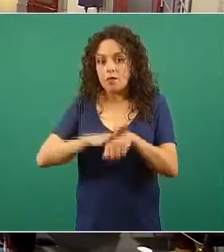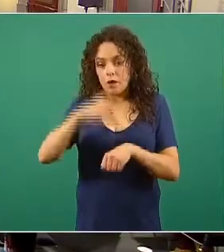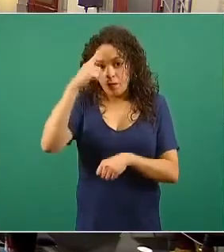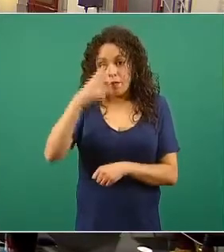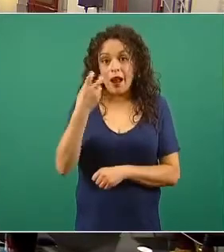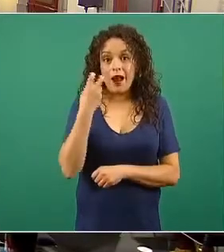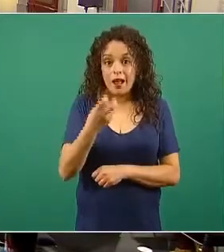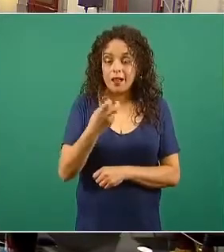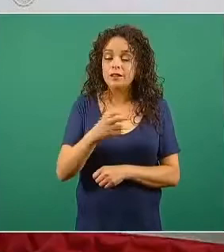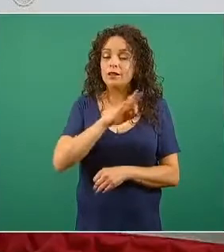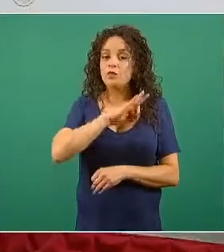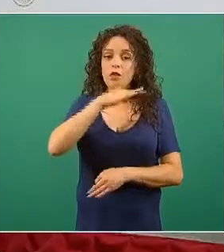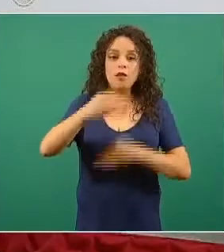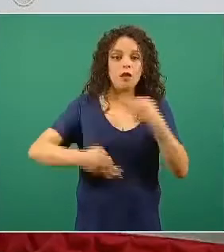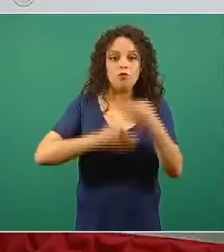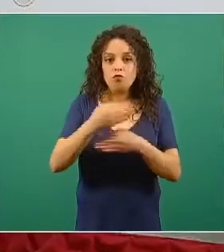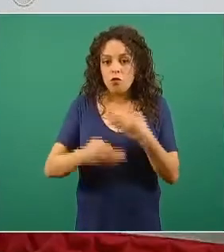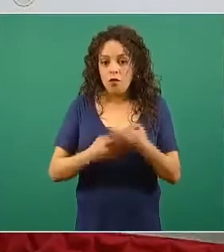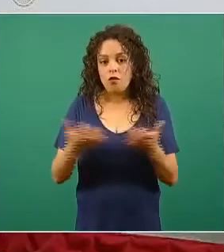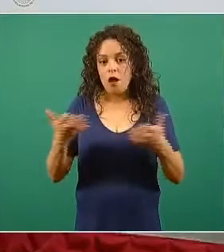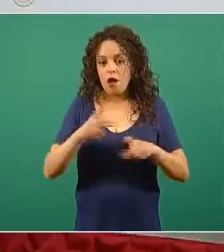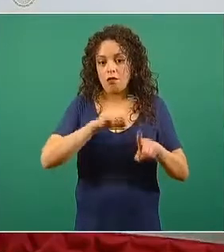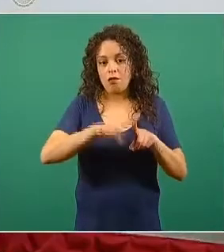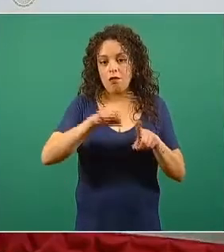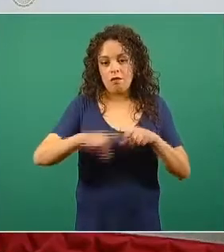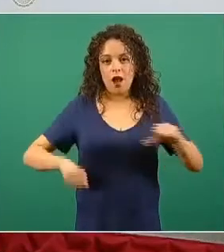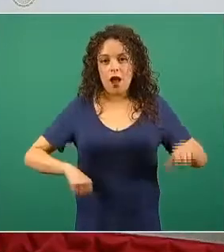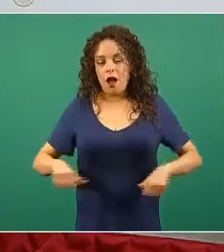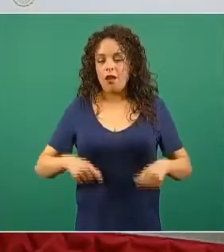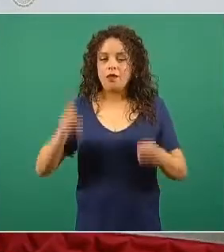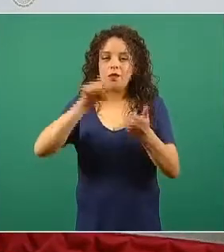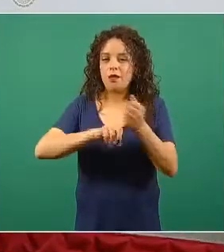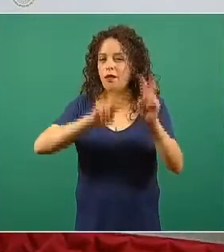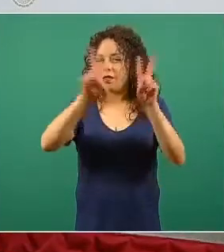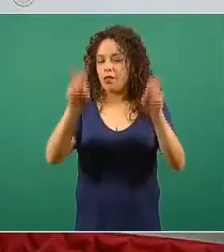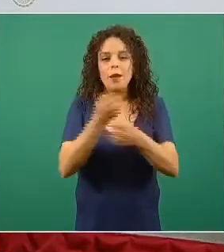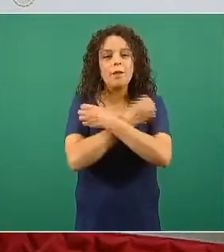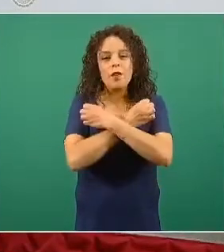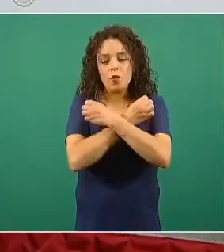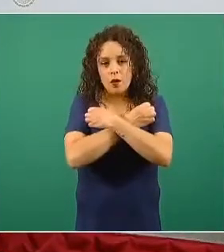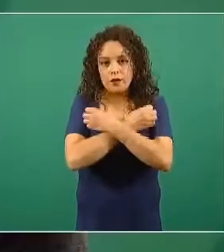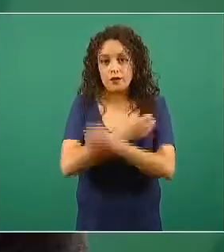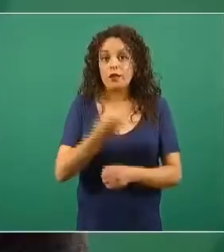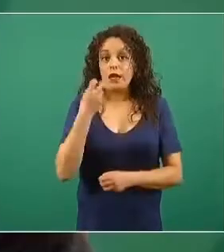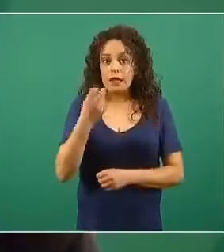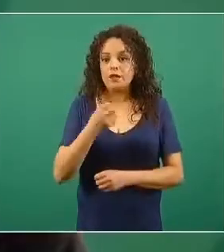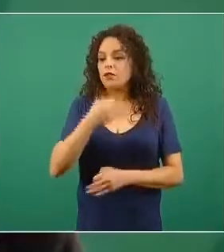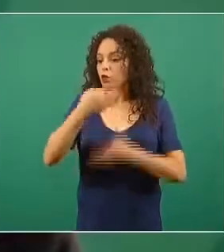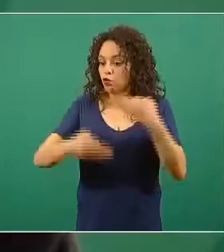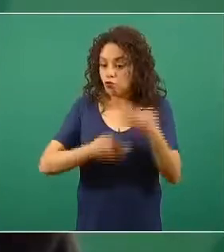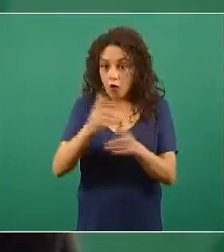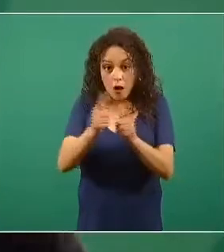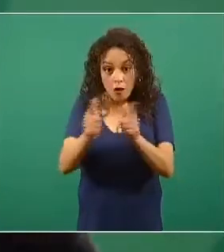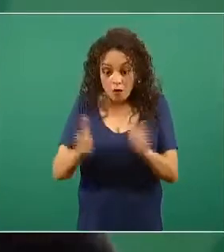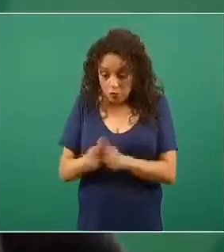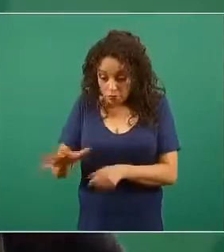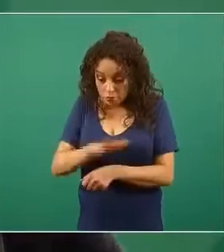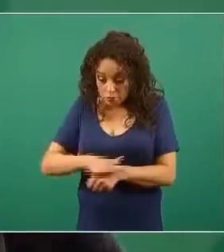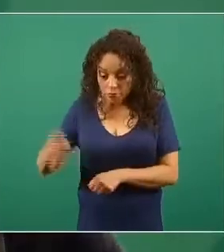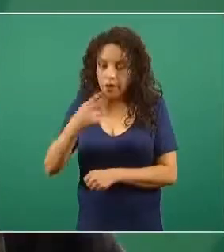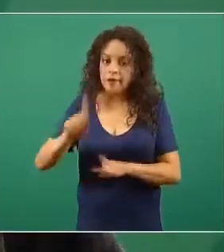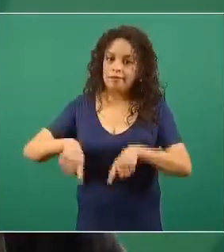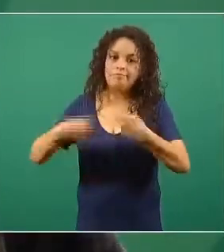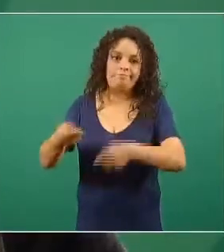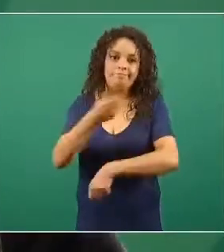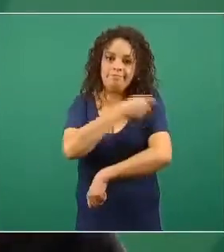todo lo que conlleva la actividad escolar, y entonces se ve adecuado cubrir a todo el grupo. Si lo comparamos un poco